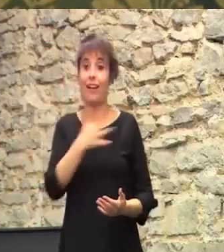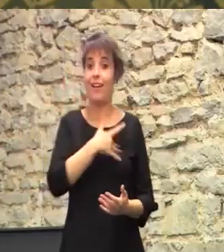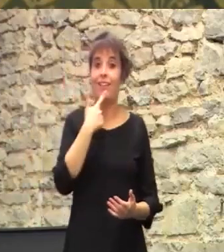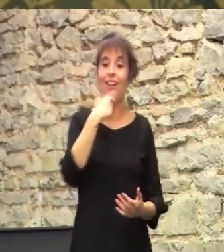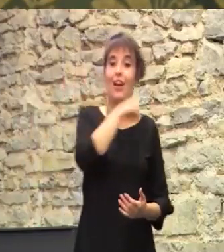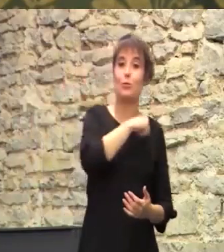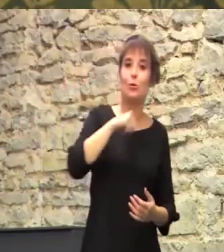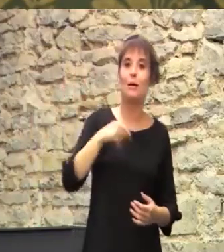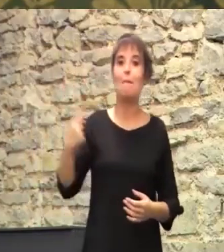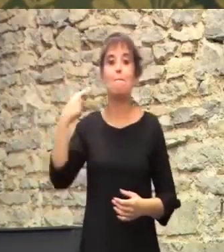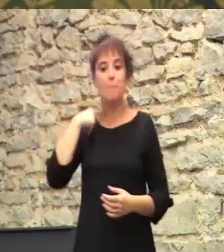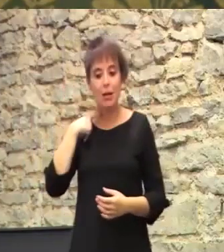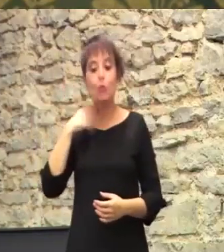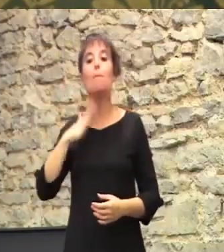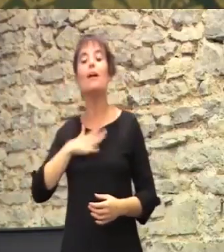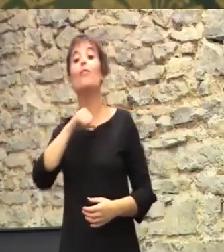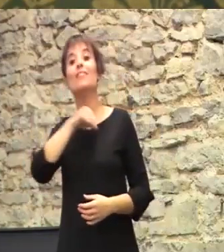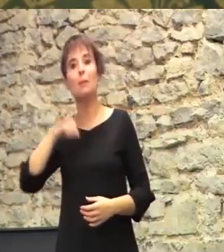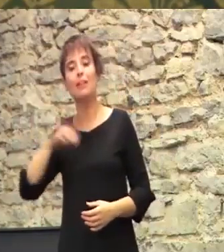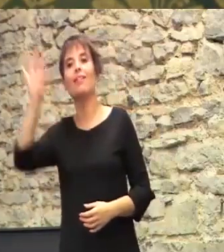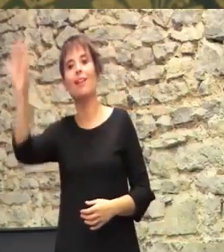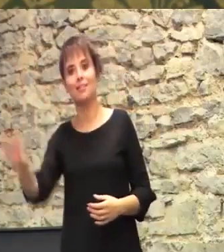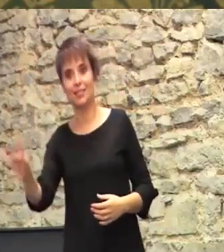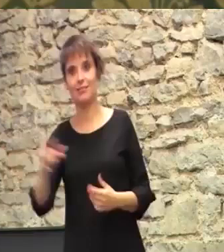a pesar de tener independencia